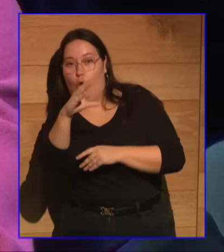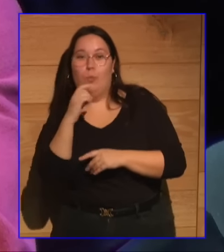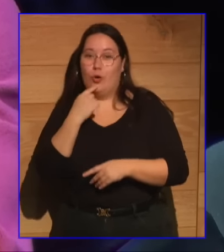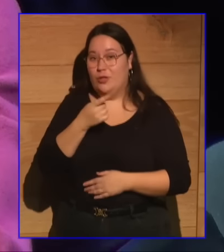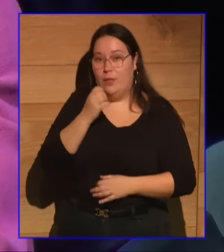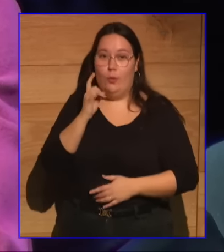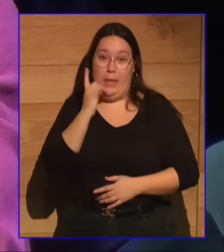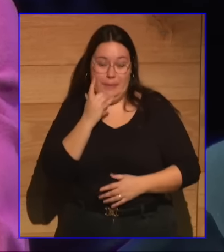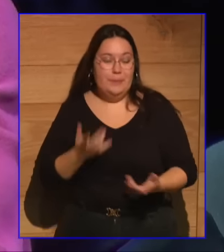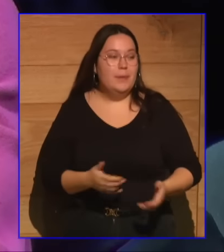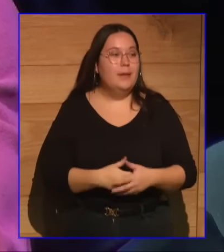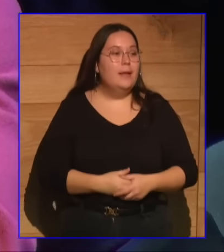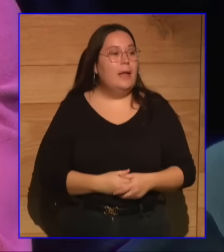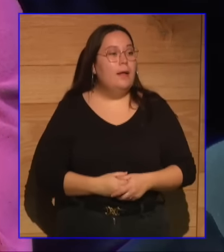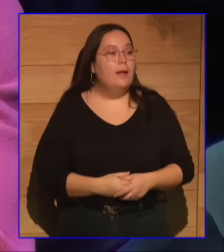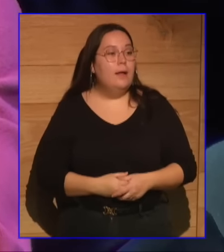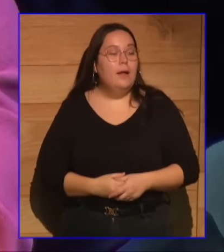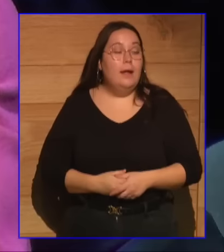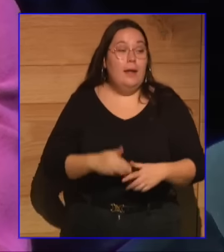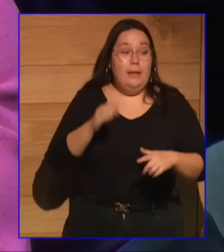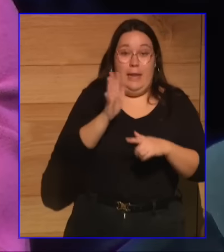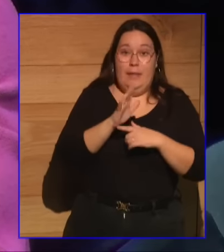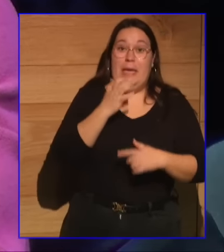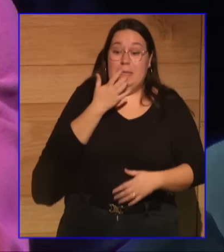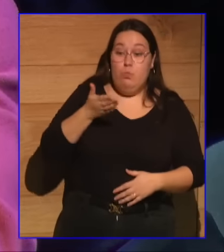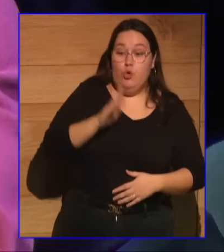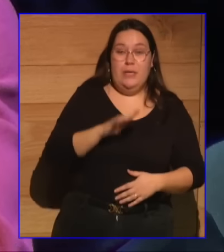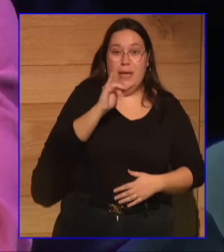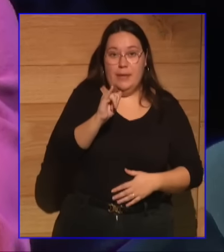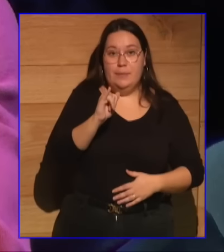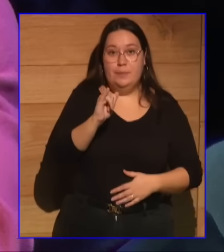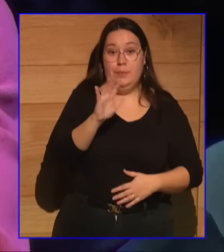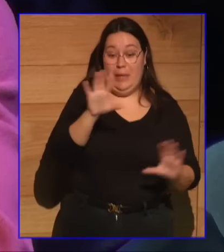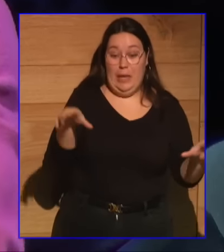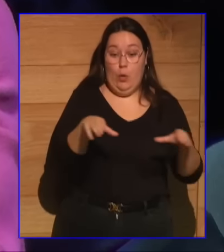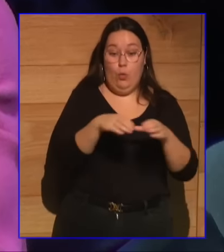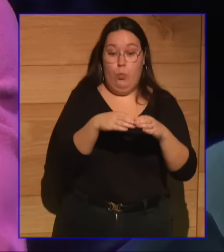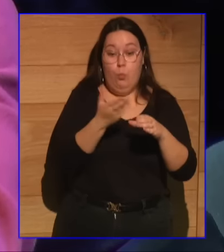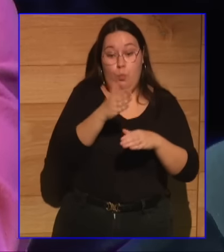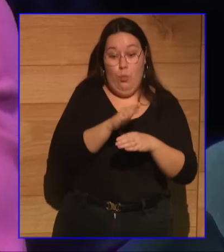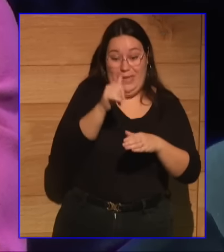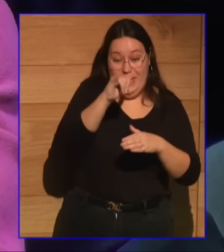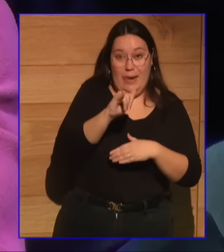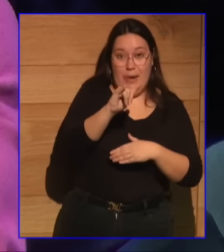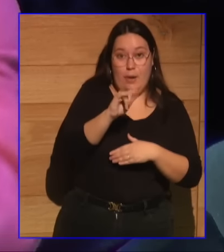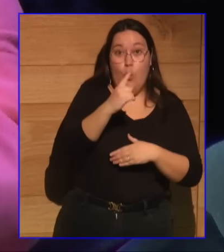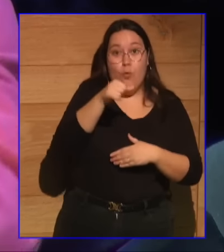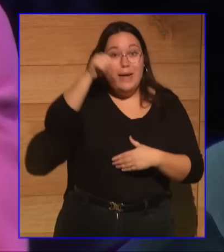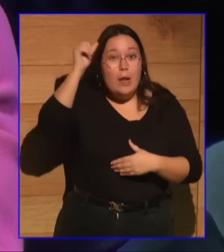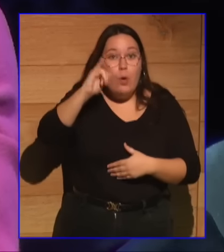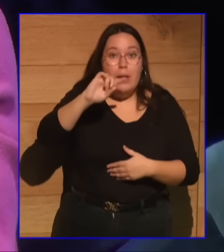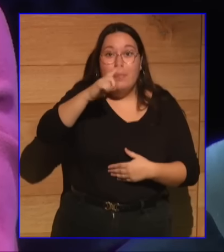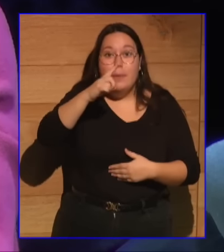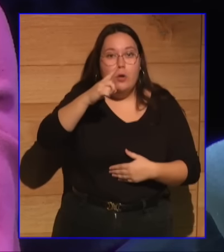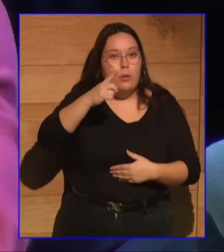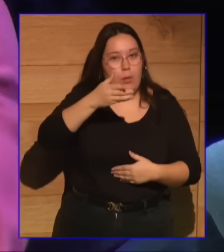hay una ley de hierro del cine que es que si va a haber muertes y en el grupo de los que va a haber, donde va a haber muertes hay un calvo, el primero